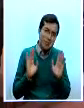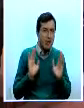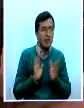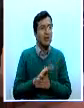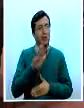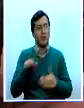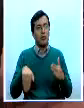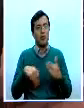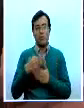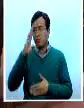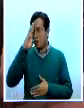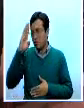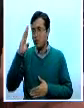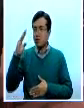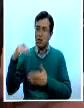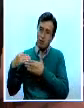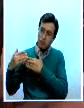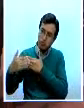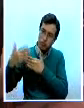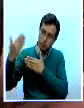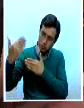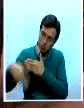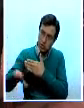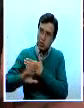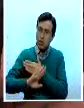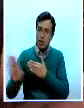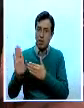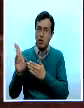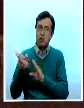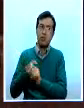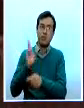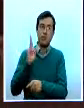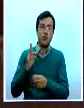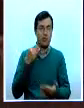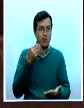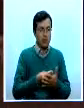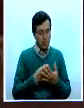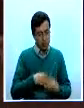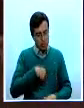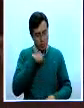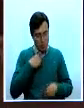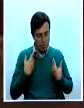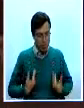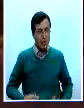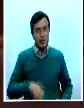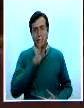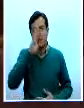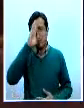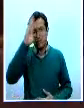institución el ciclo terminó y ahora pues bueno cuando yo salí me tocó comprar los uniformes